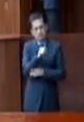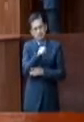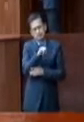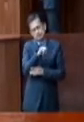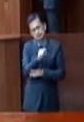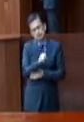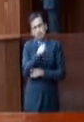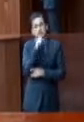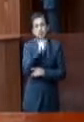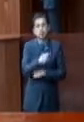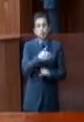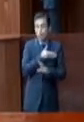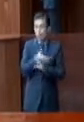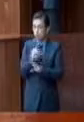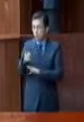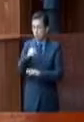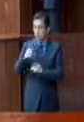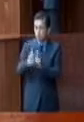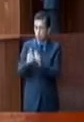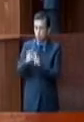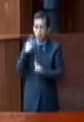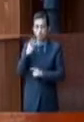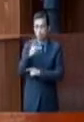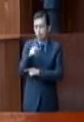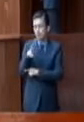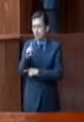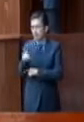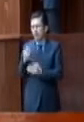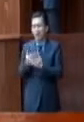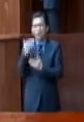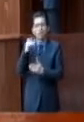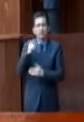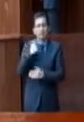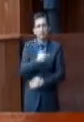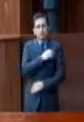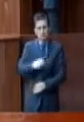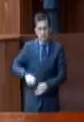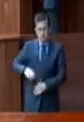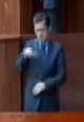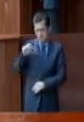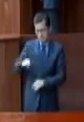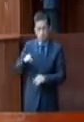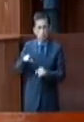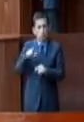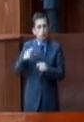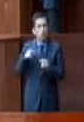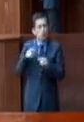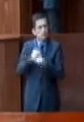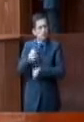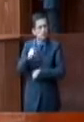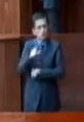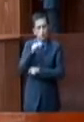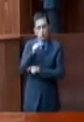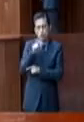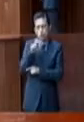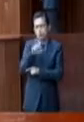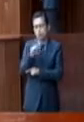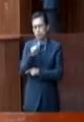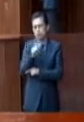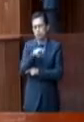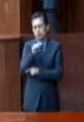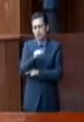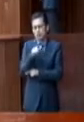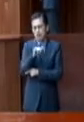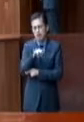en contra del partido de la revolución democrática y su entonces candidata a gobernadora de la misma entidad roxana luna porquillo con motivo de la difusión de